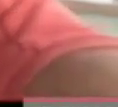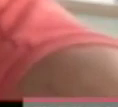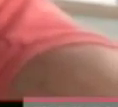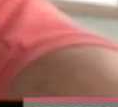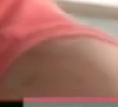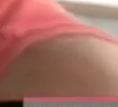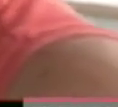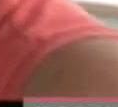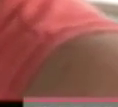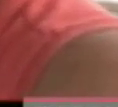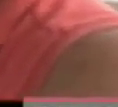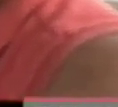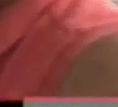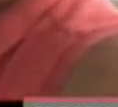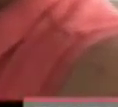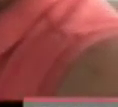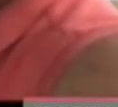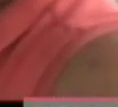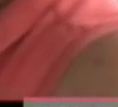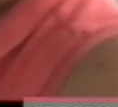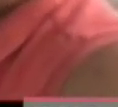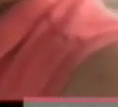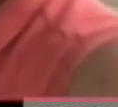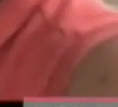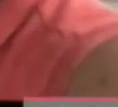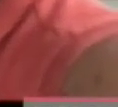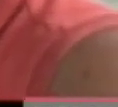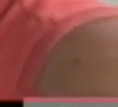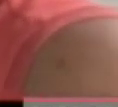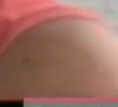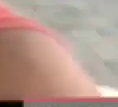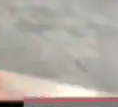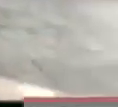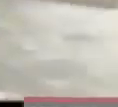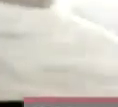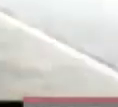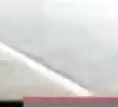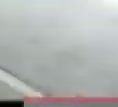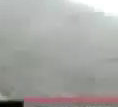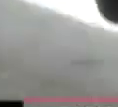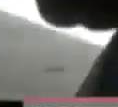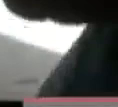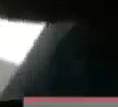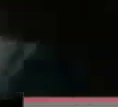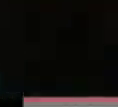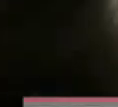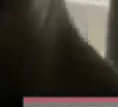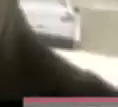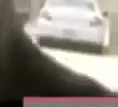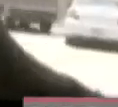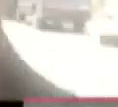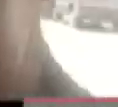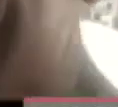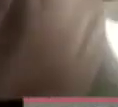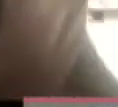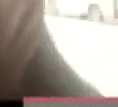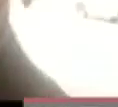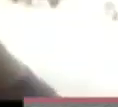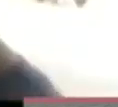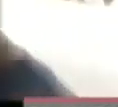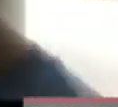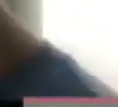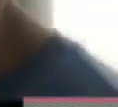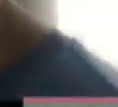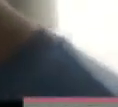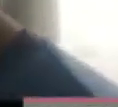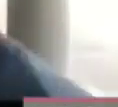conservarlo. Mantener las instalaciones limpias, así como lo estamos viendo. ¿Qué te parece? Buenísimo, bueno.